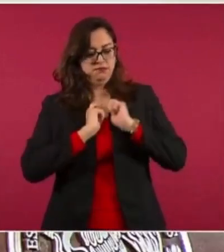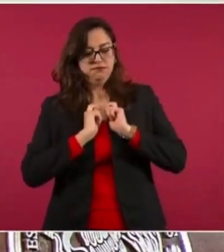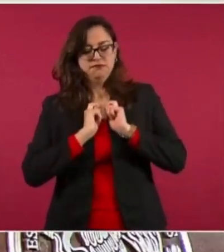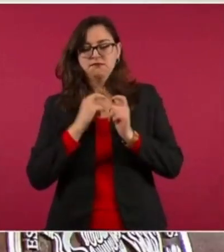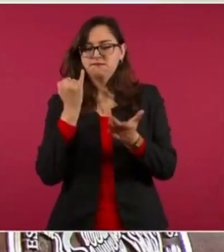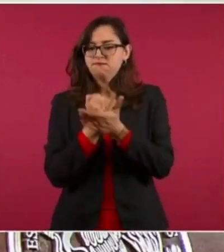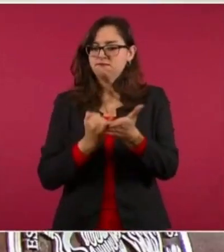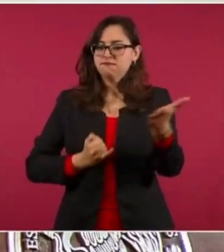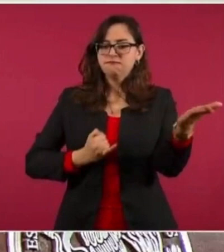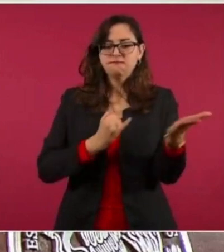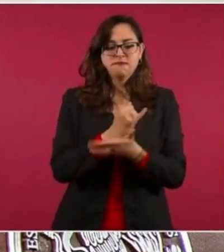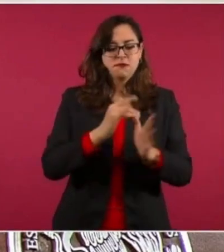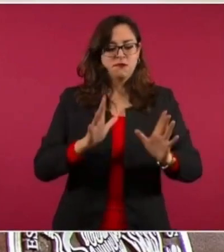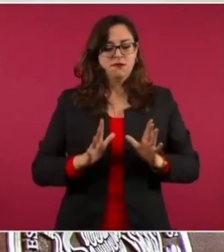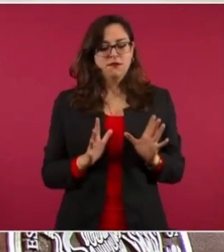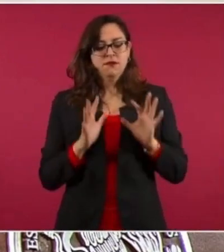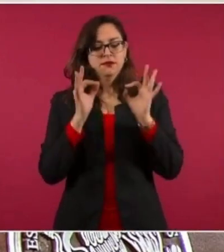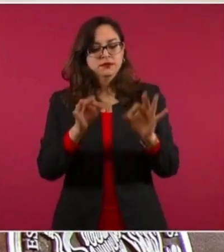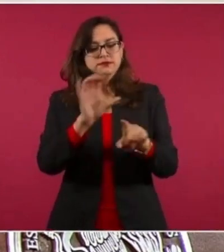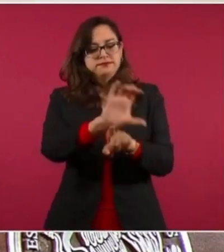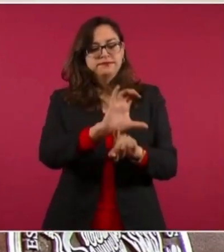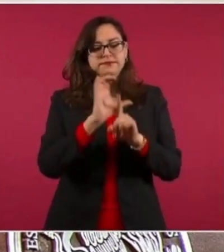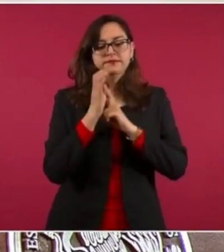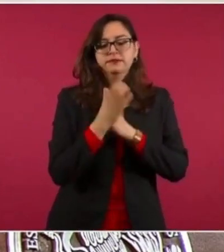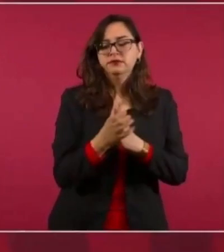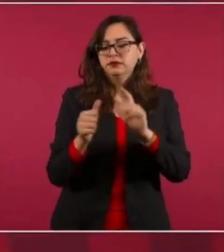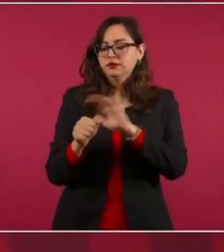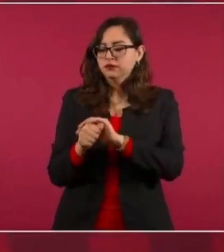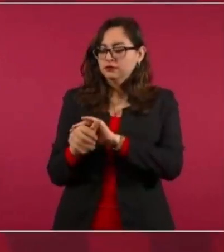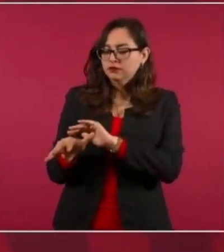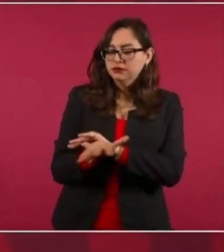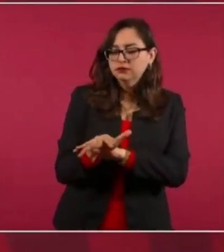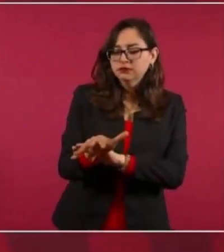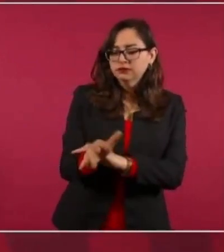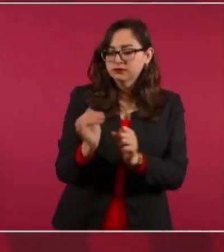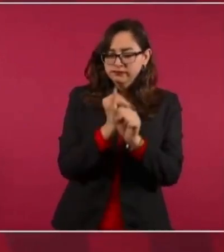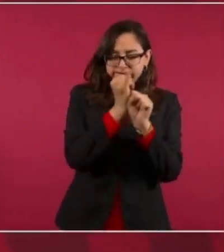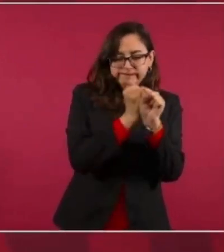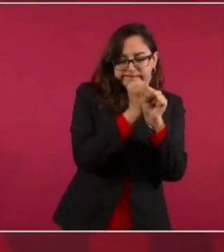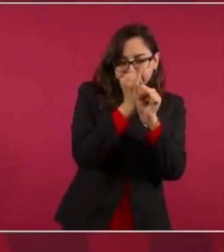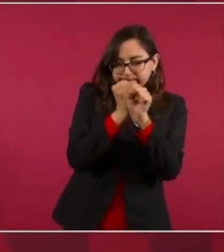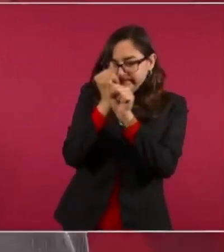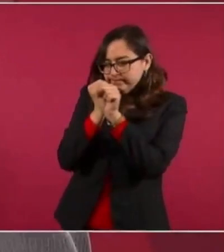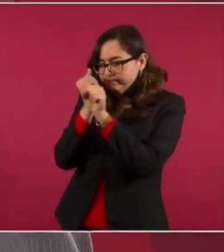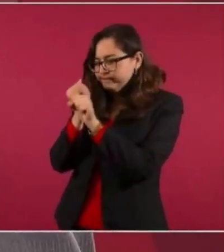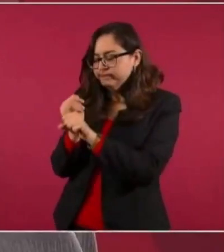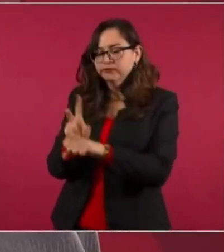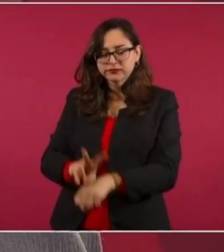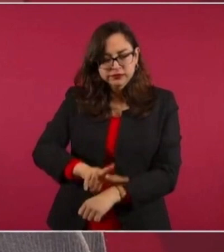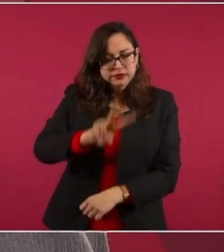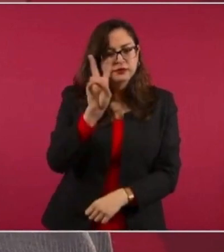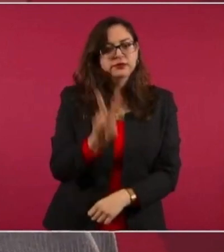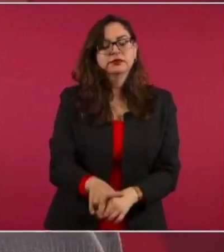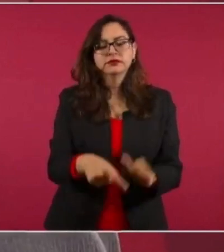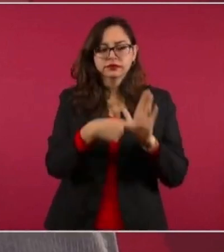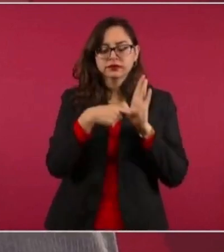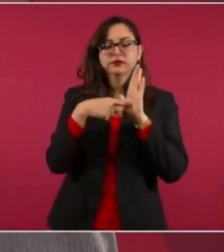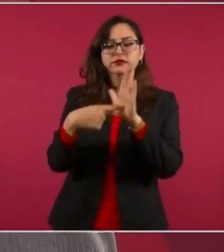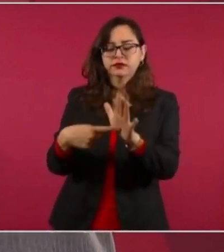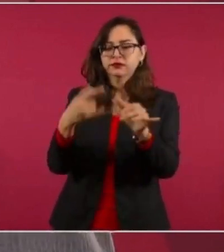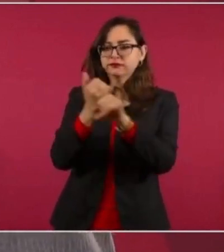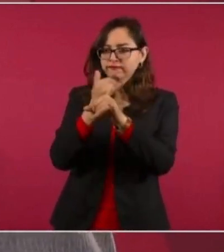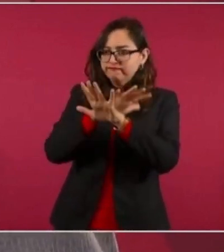los hechos de Ayotzinapa, que se supiera la verdad y que se castigara a los responsables. Y en eso